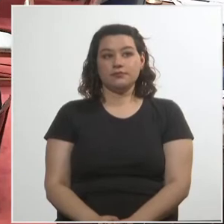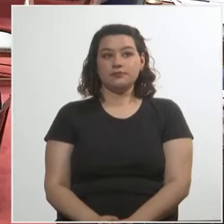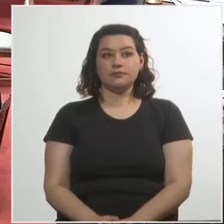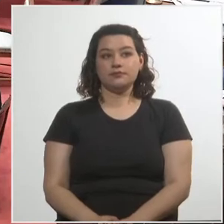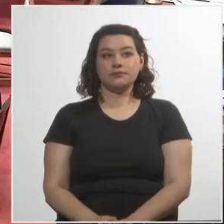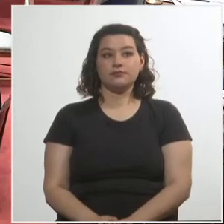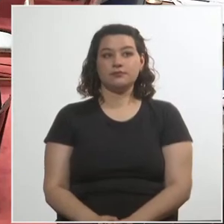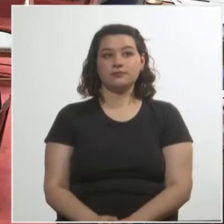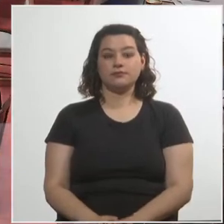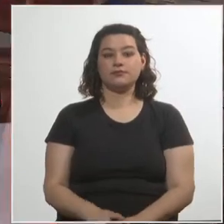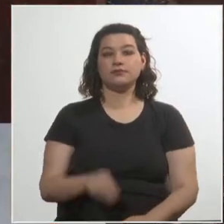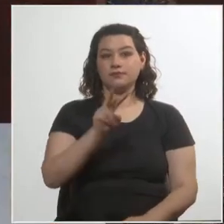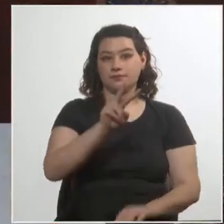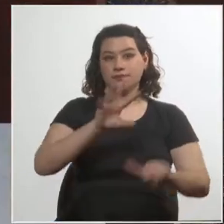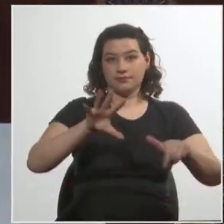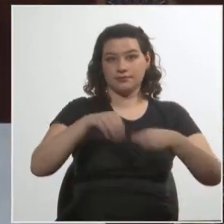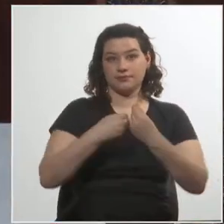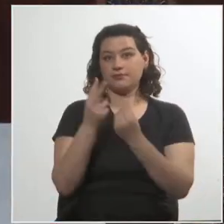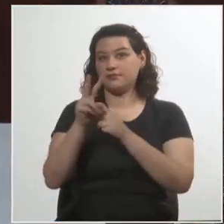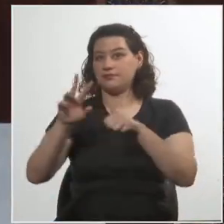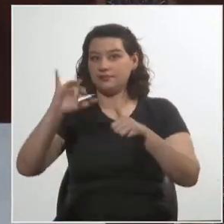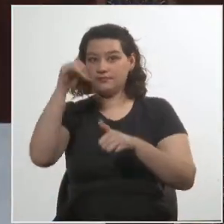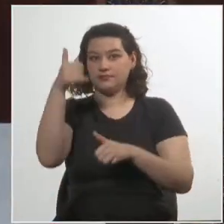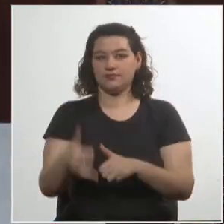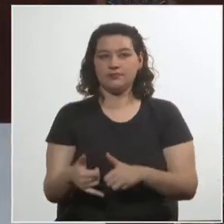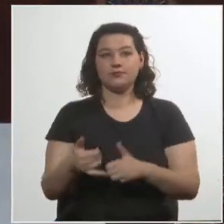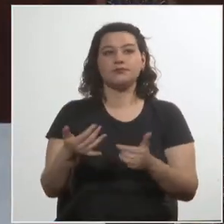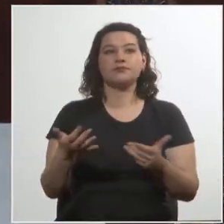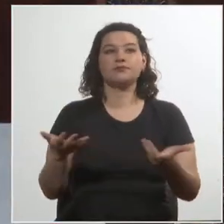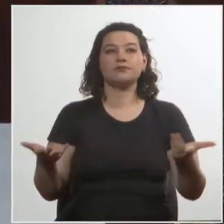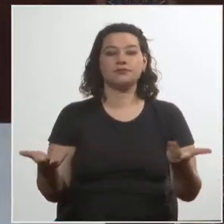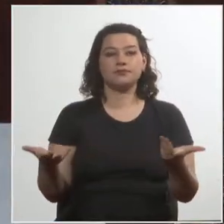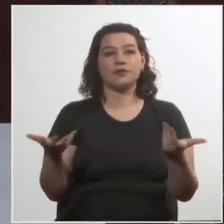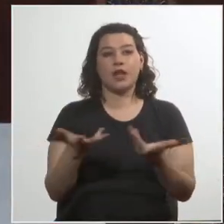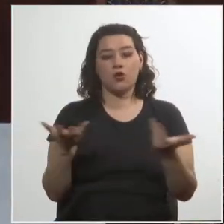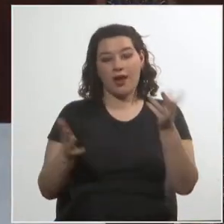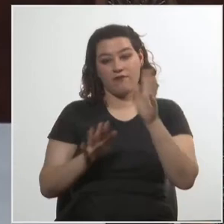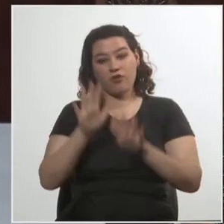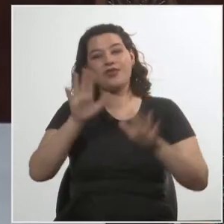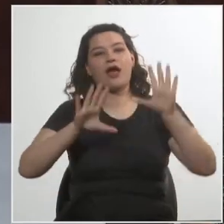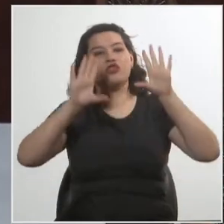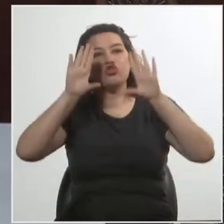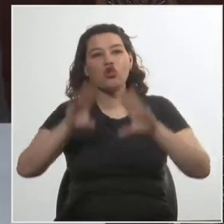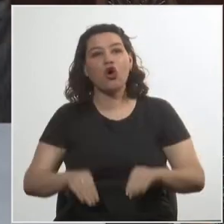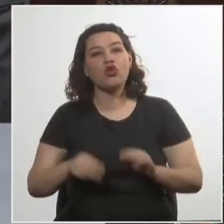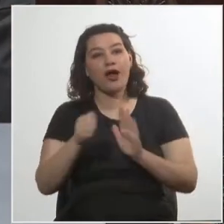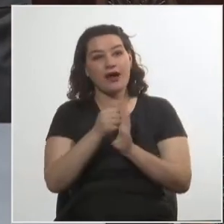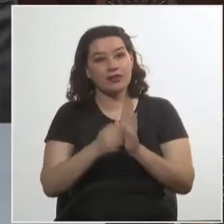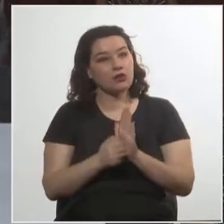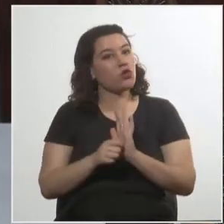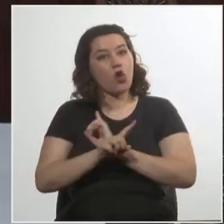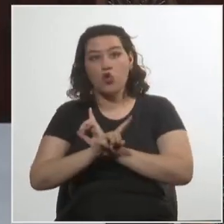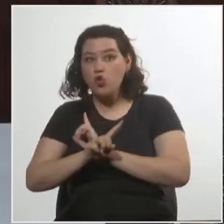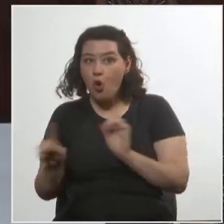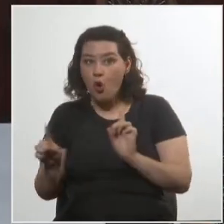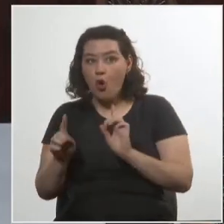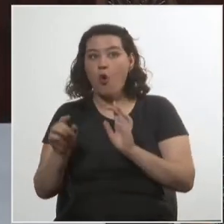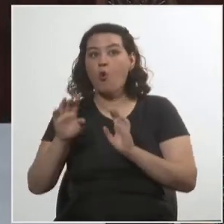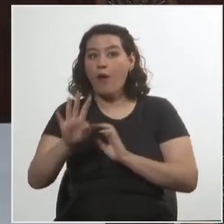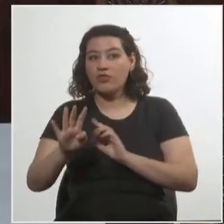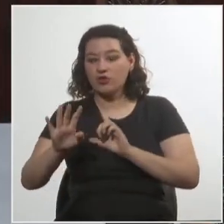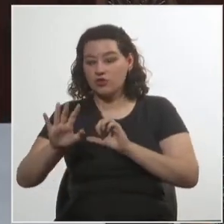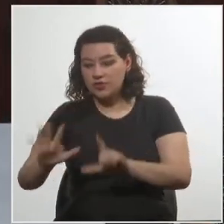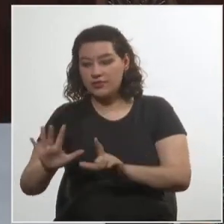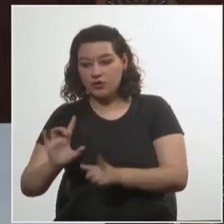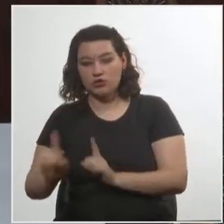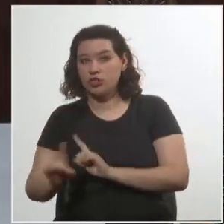en 26 vamos a votar Entonces todos los artículos a excepción del cuatro siete